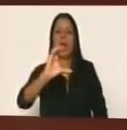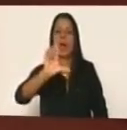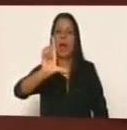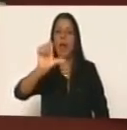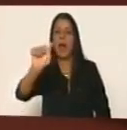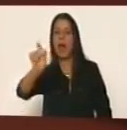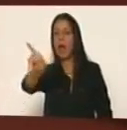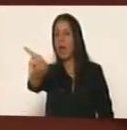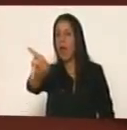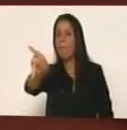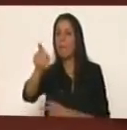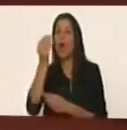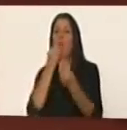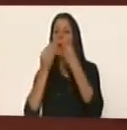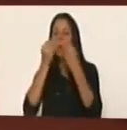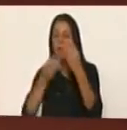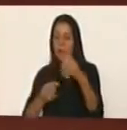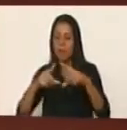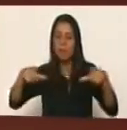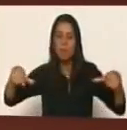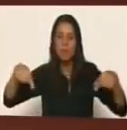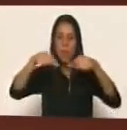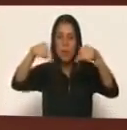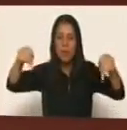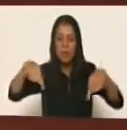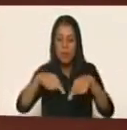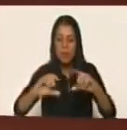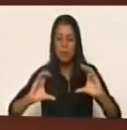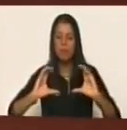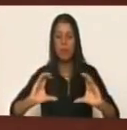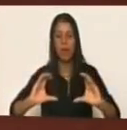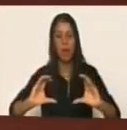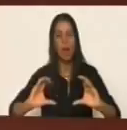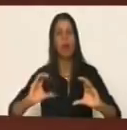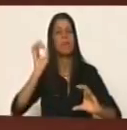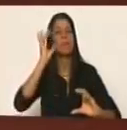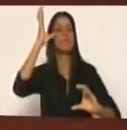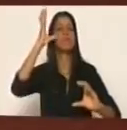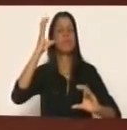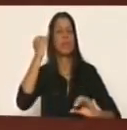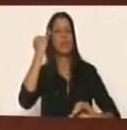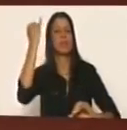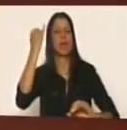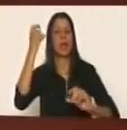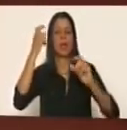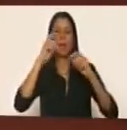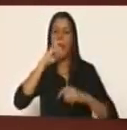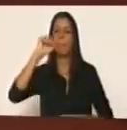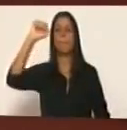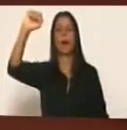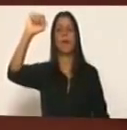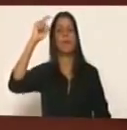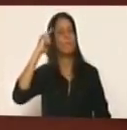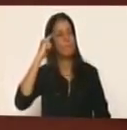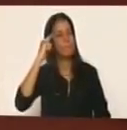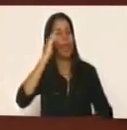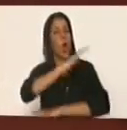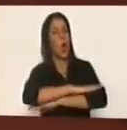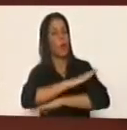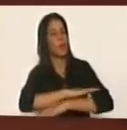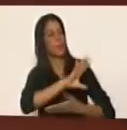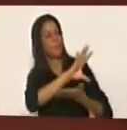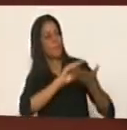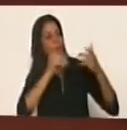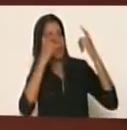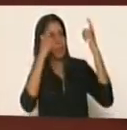no hubiese el presidente Nicolás Maduro, que ha sido el más fiel representante, el más fiel vocero, el más fiel cumplidor de la palabra del comandante